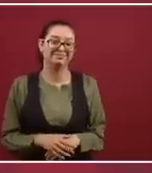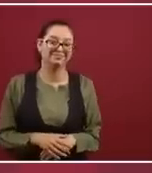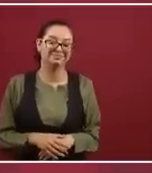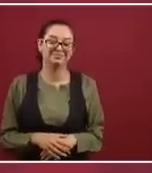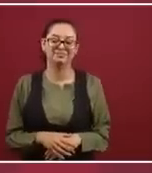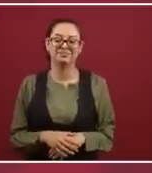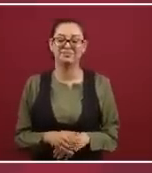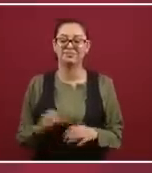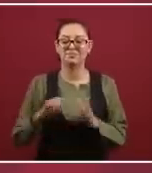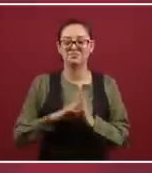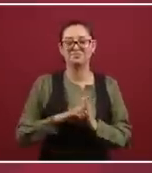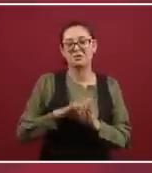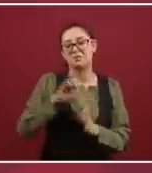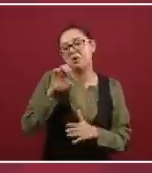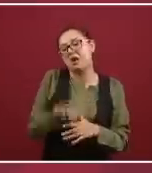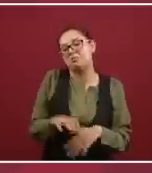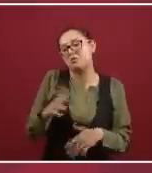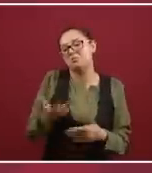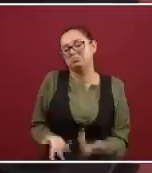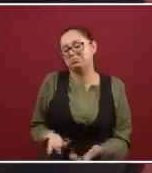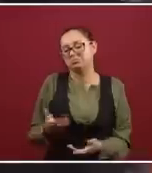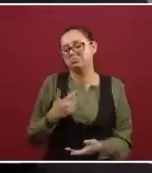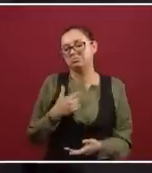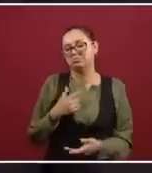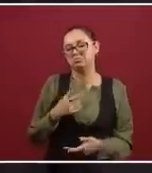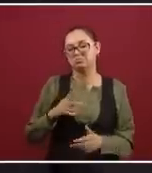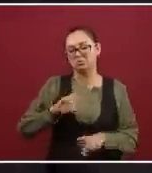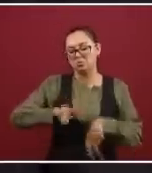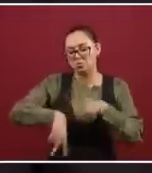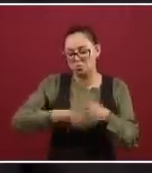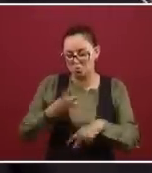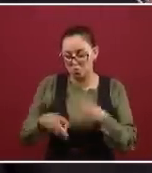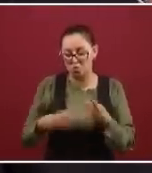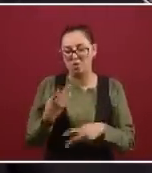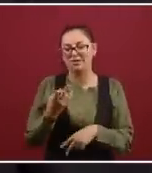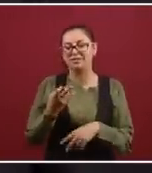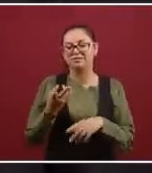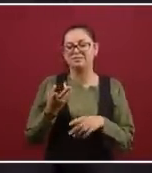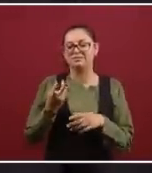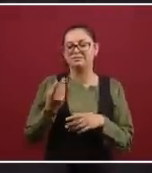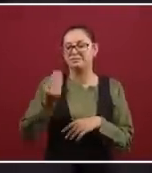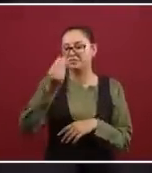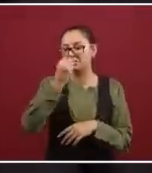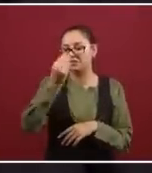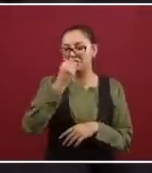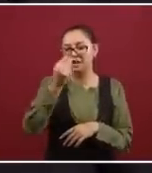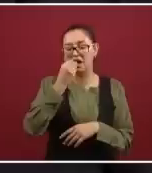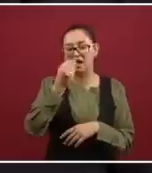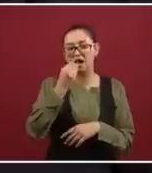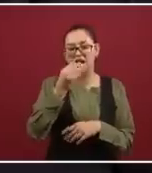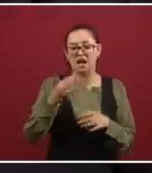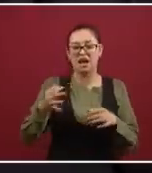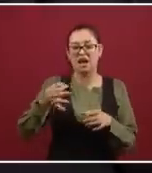a desayunar al Café Habana, histórico,